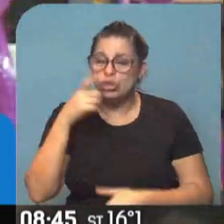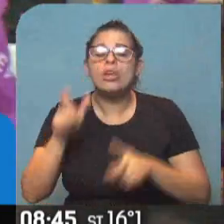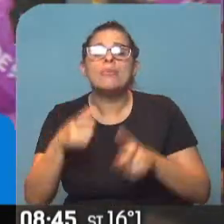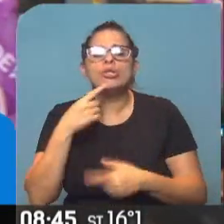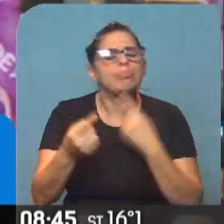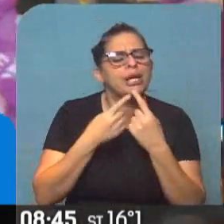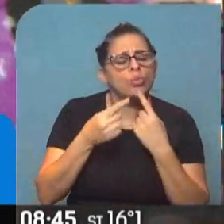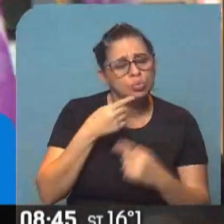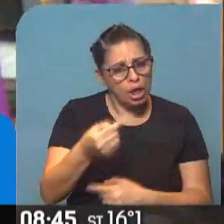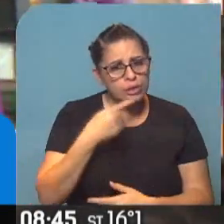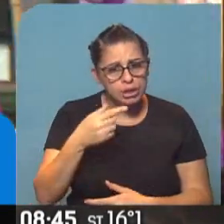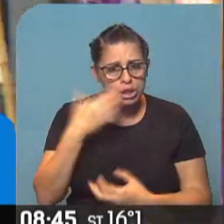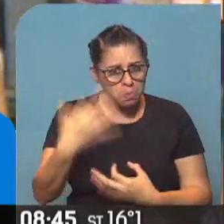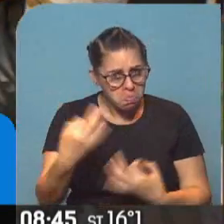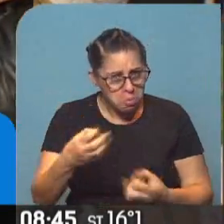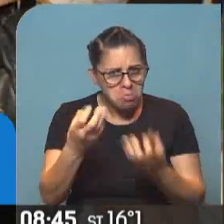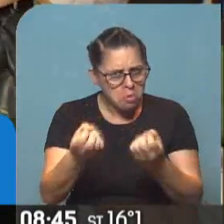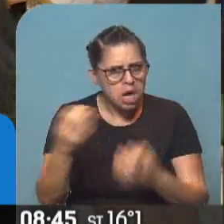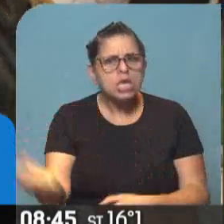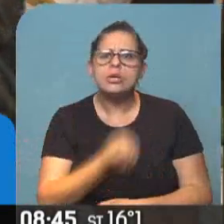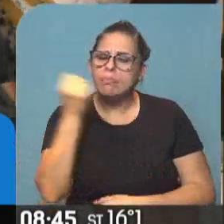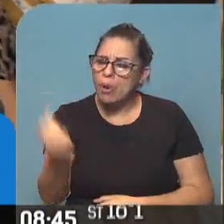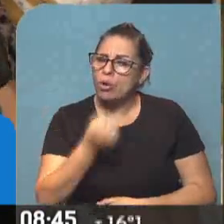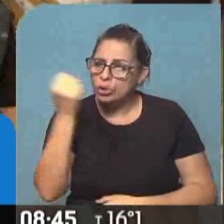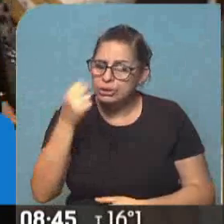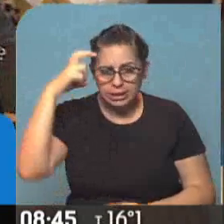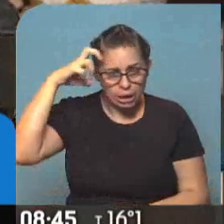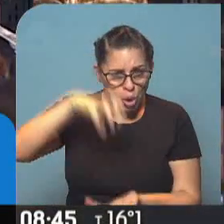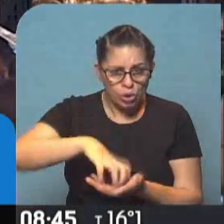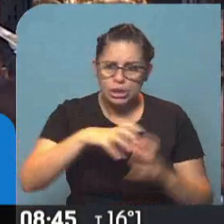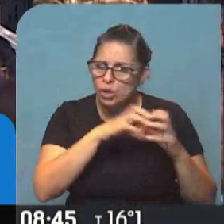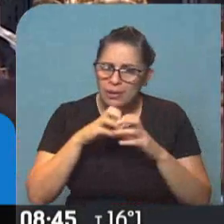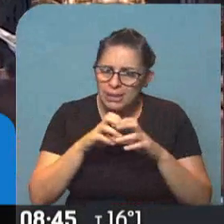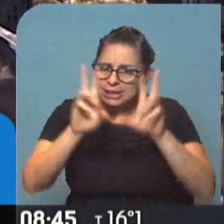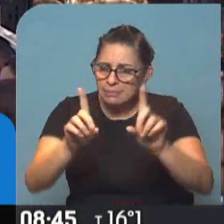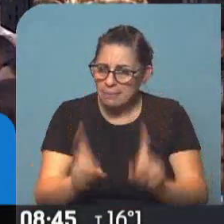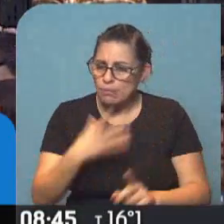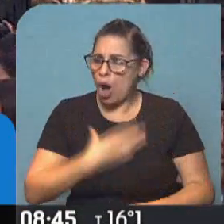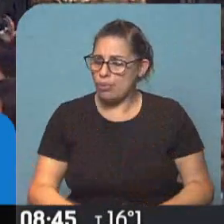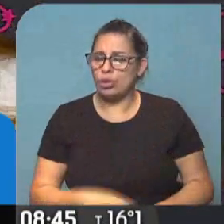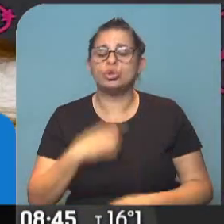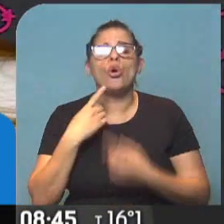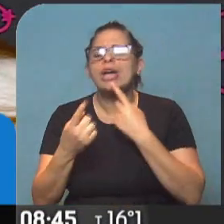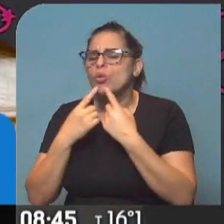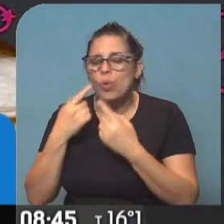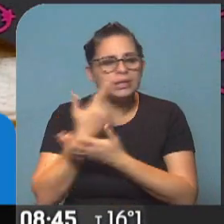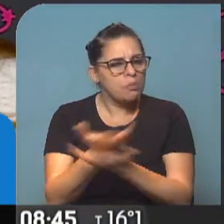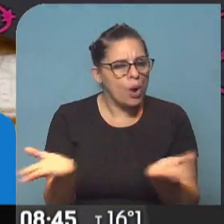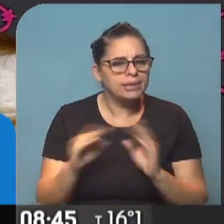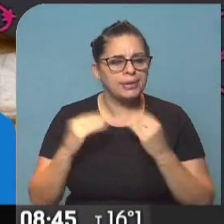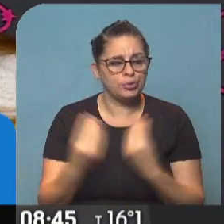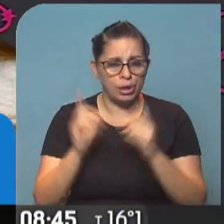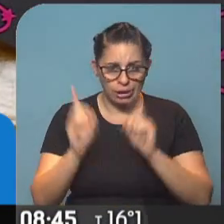entrevistadas considera como muy o bastante importante que el Congreso debata este tema. Esta encuesta también lo que refleja es que